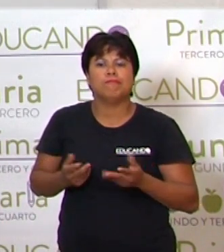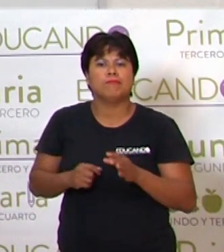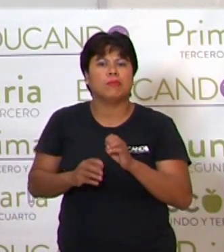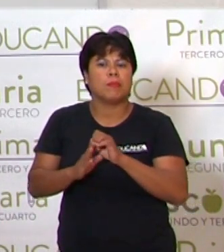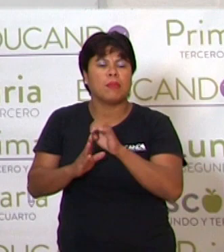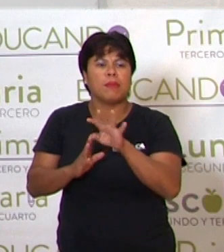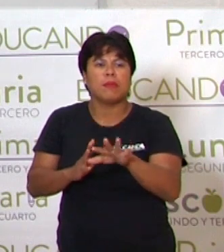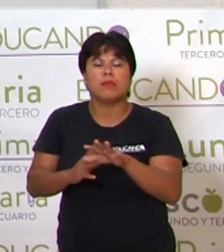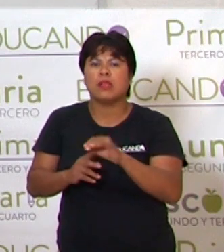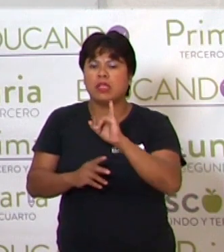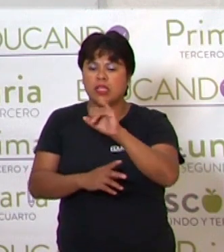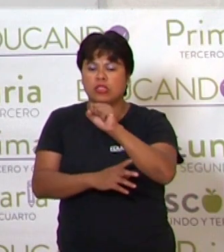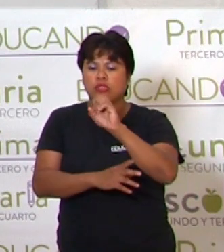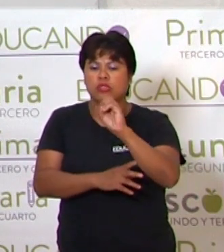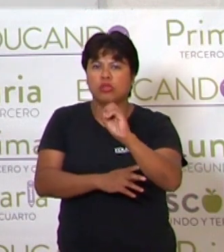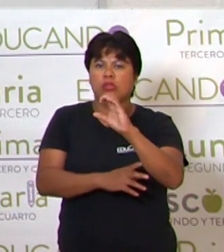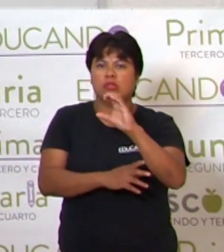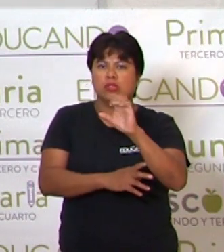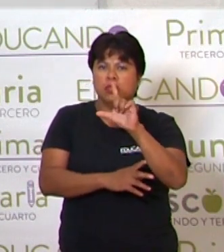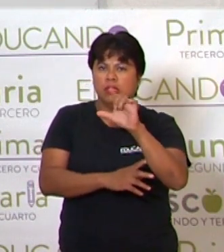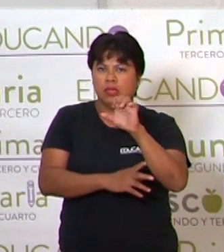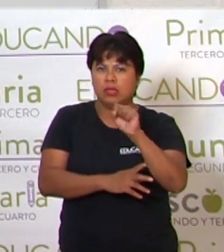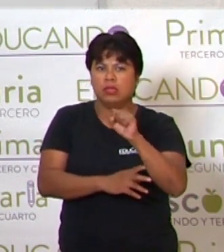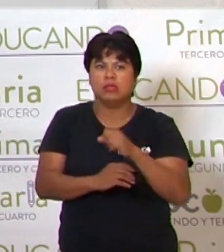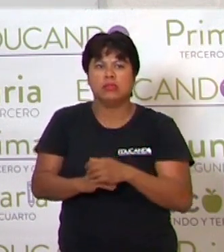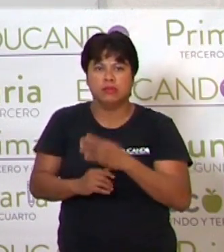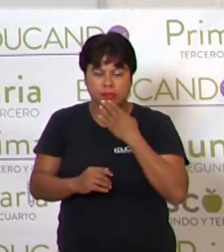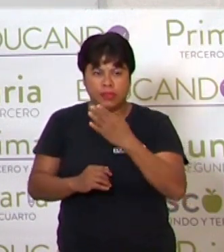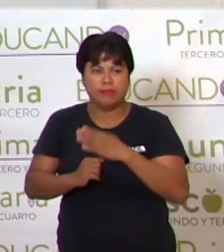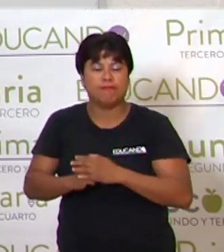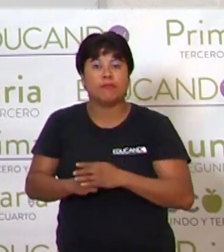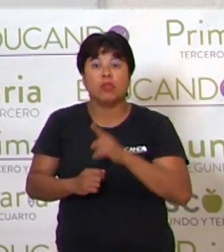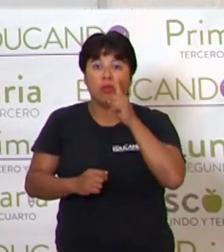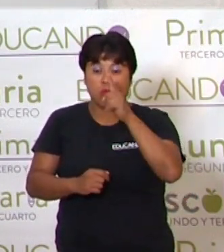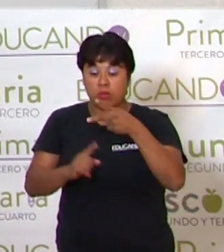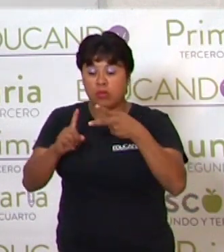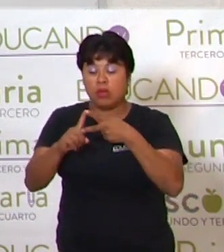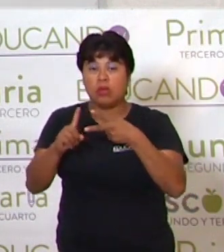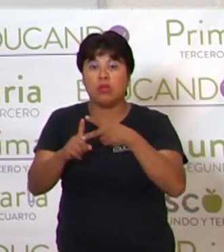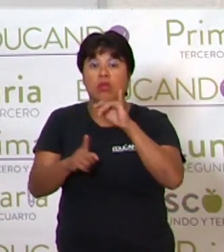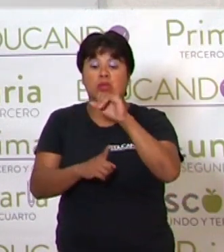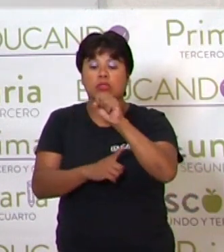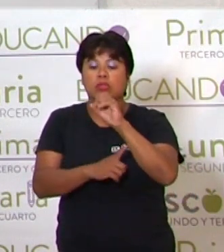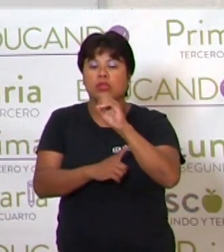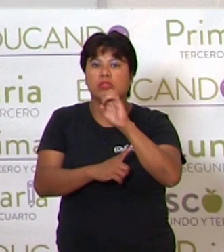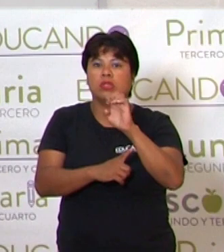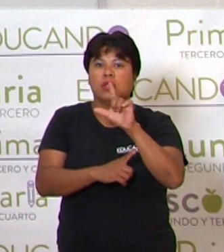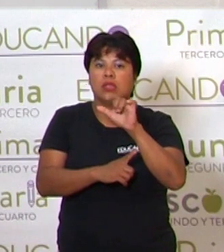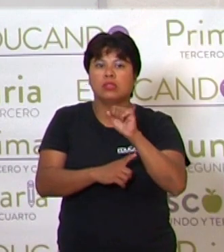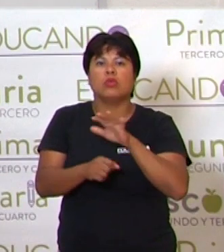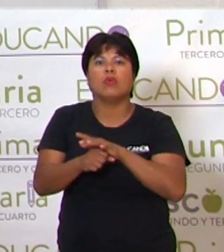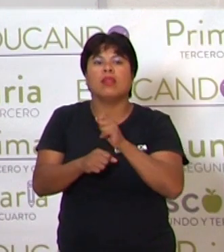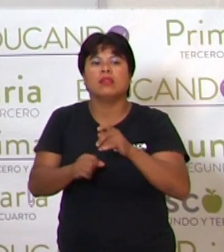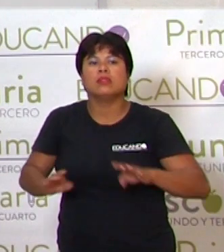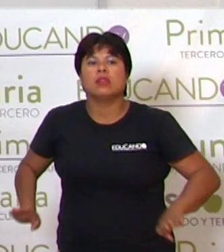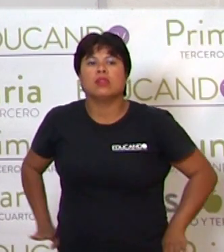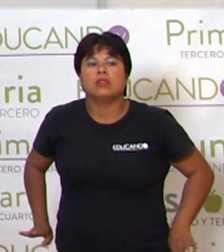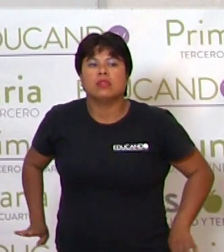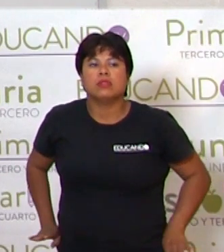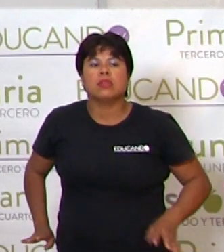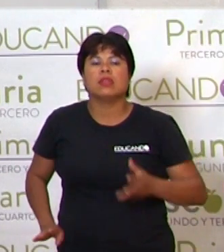un isósceles, te parece? Muy bien. Un triángulo isósceles, ¿cuál es su característica? Que